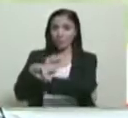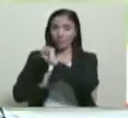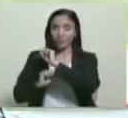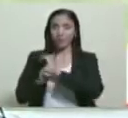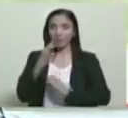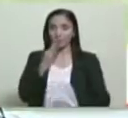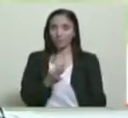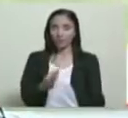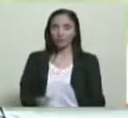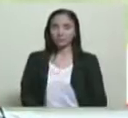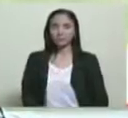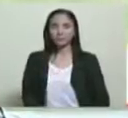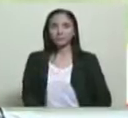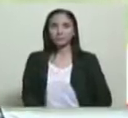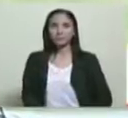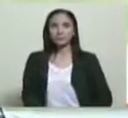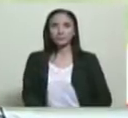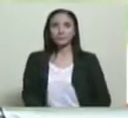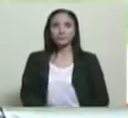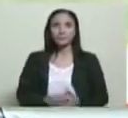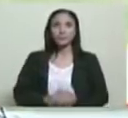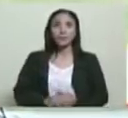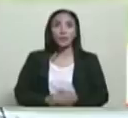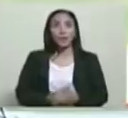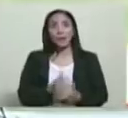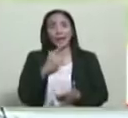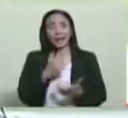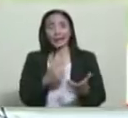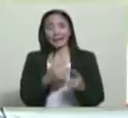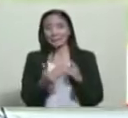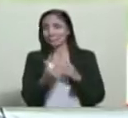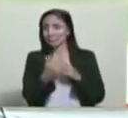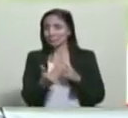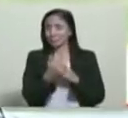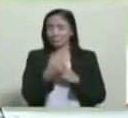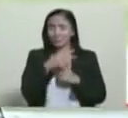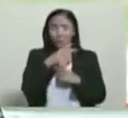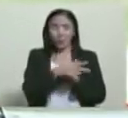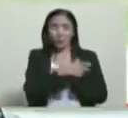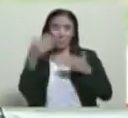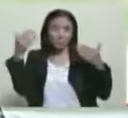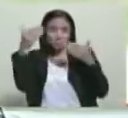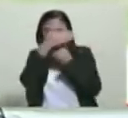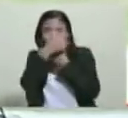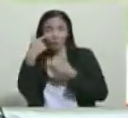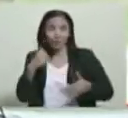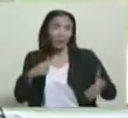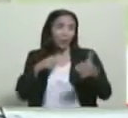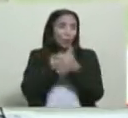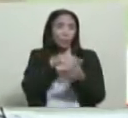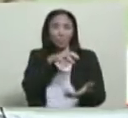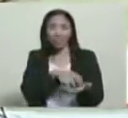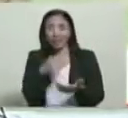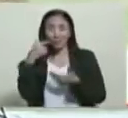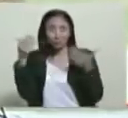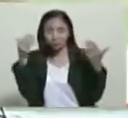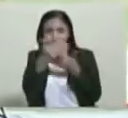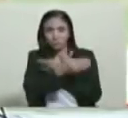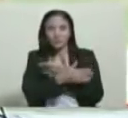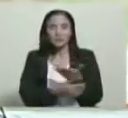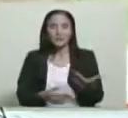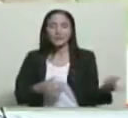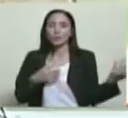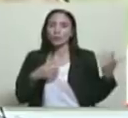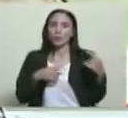revolución, de derrotar cualquier intentona terrorista, violenta, golpista, además de lo que todos los